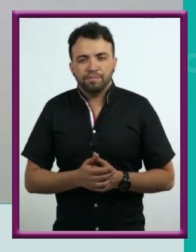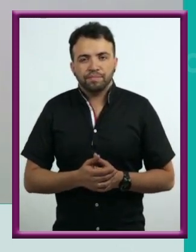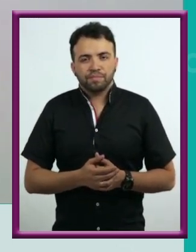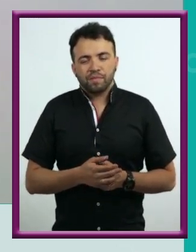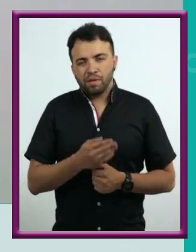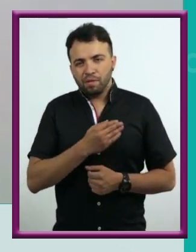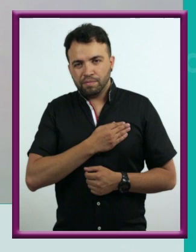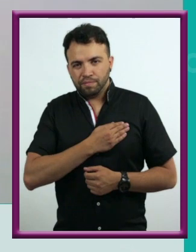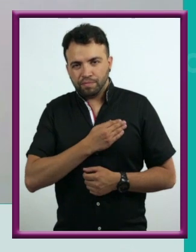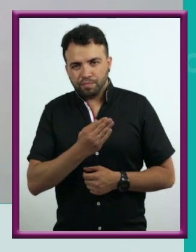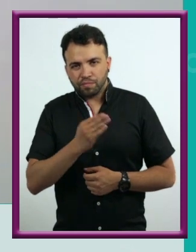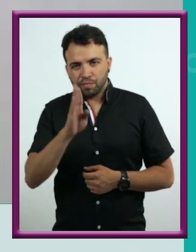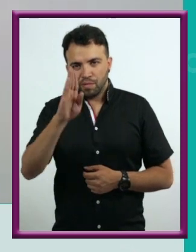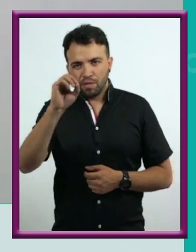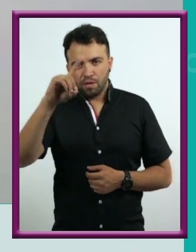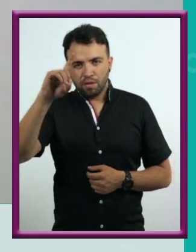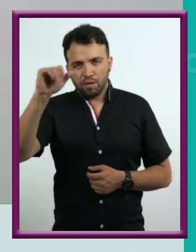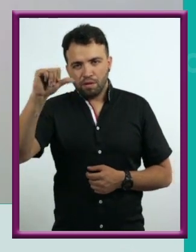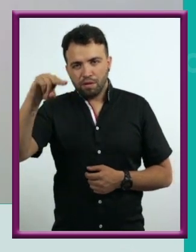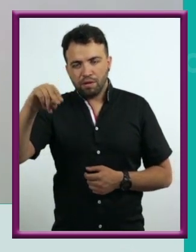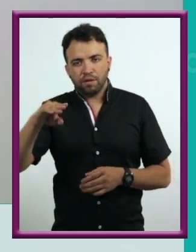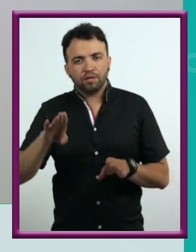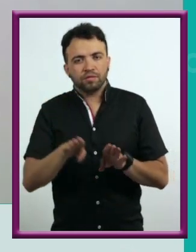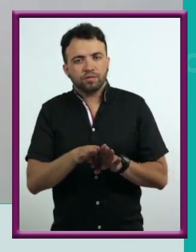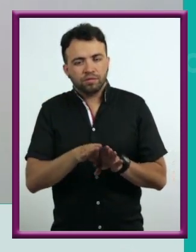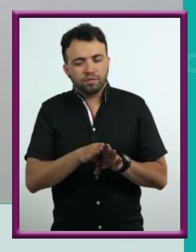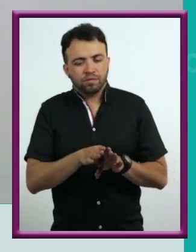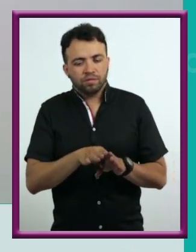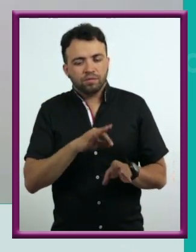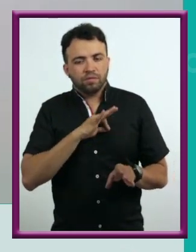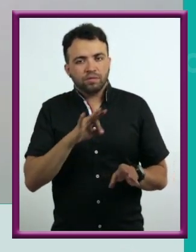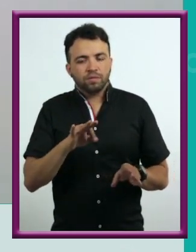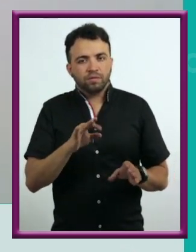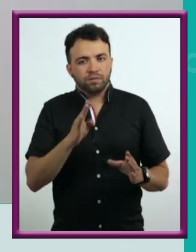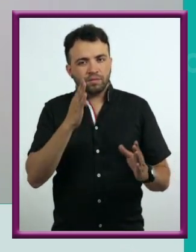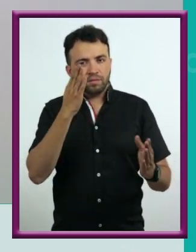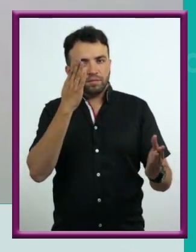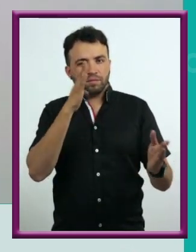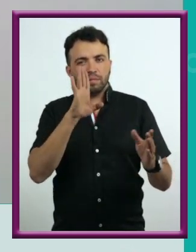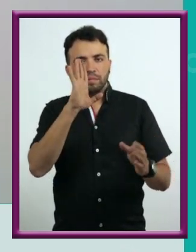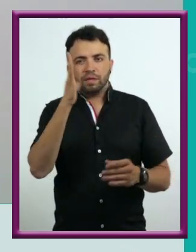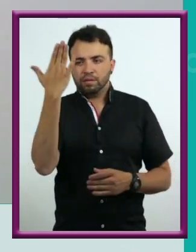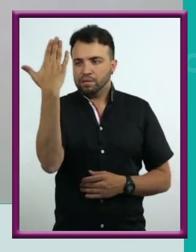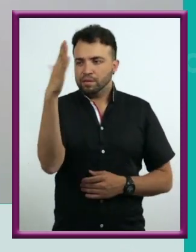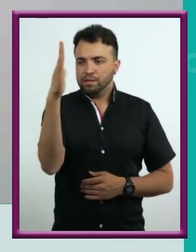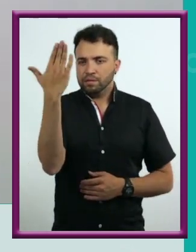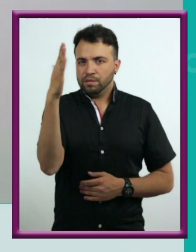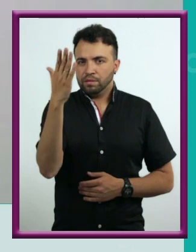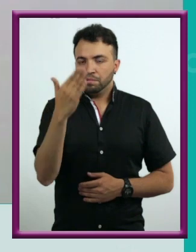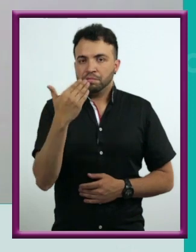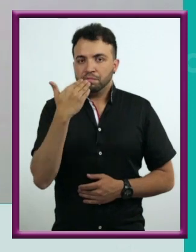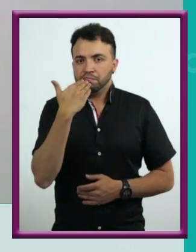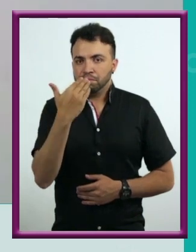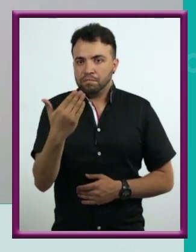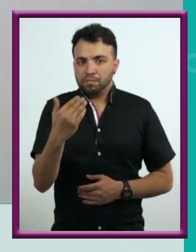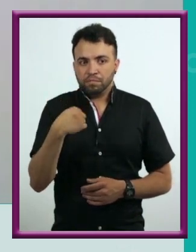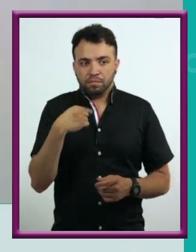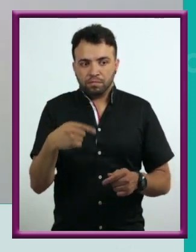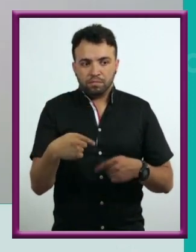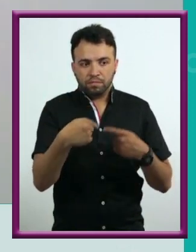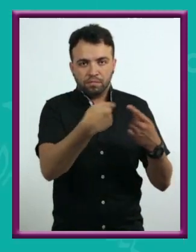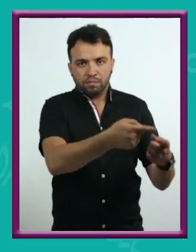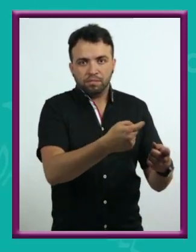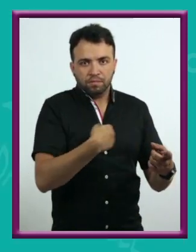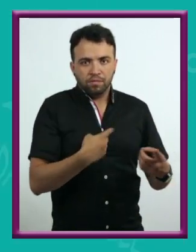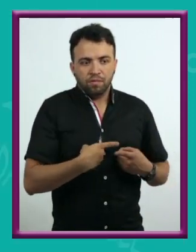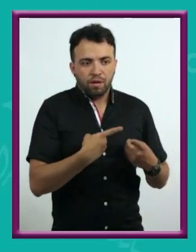cuando ayuda a una persona que tal vez necesita algo, o está enfermo, o necesita comida, necesita